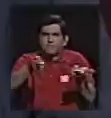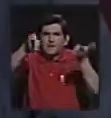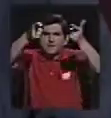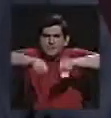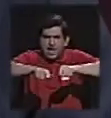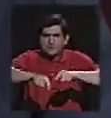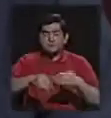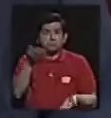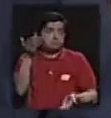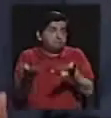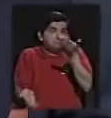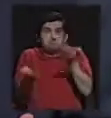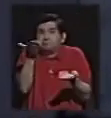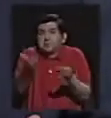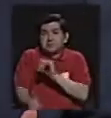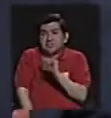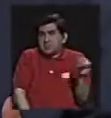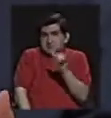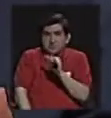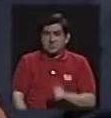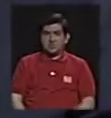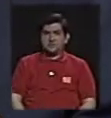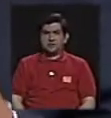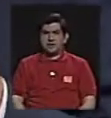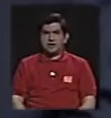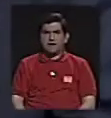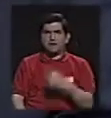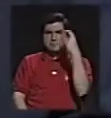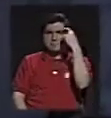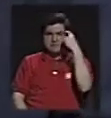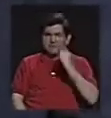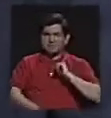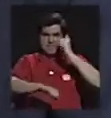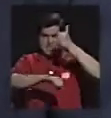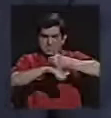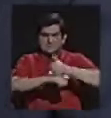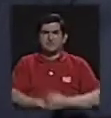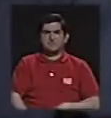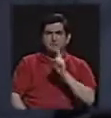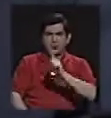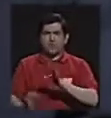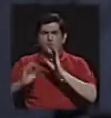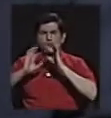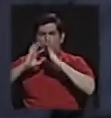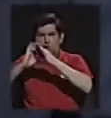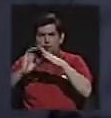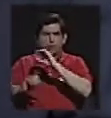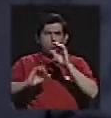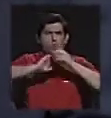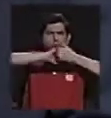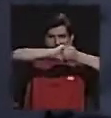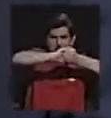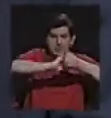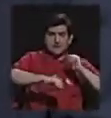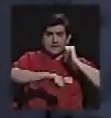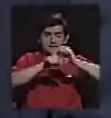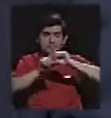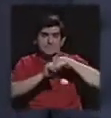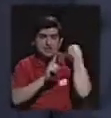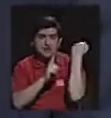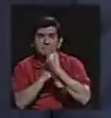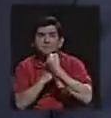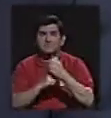caso eventual, que también, bueno, si entran a formar una coalición o una alianza, tienen que plantearse el escenario de